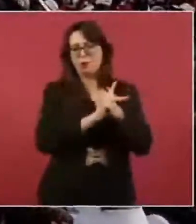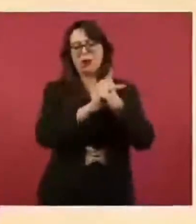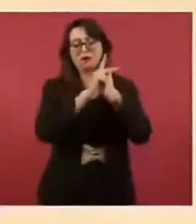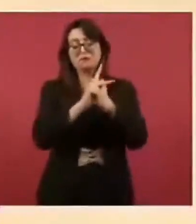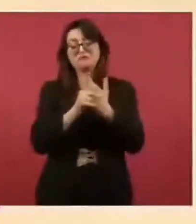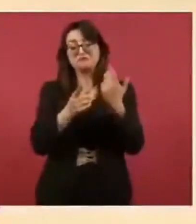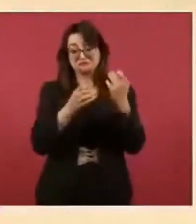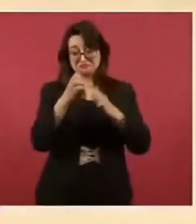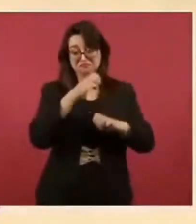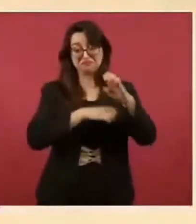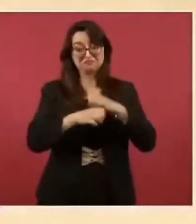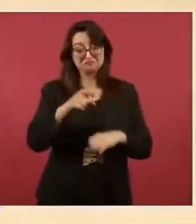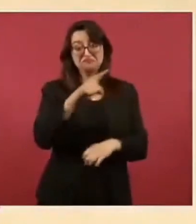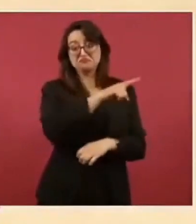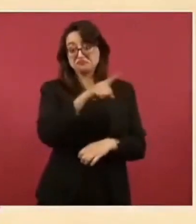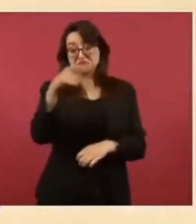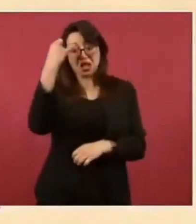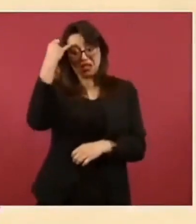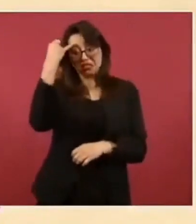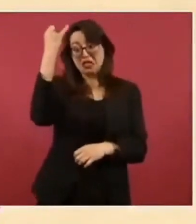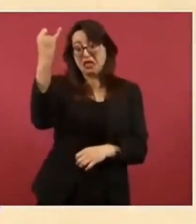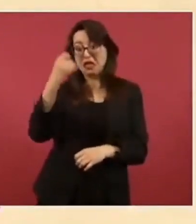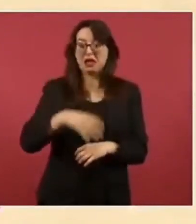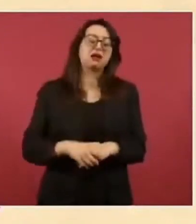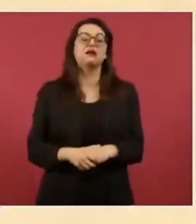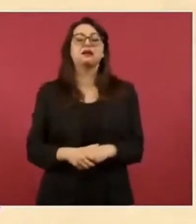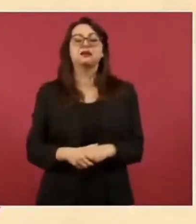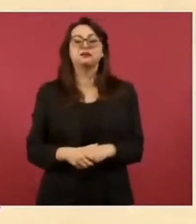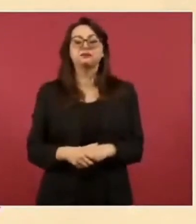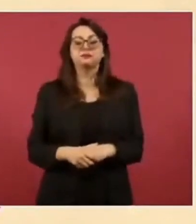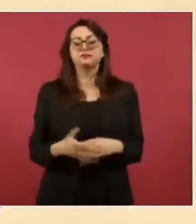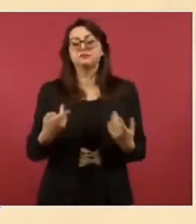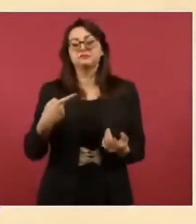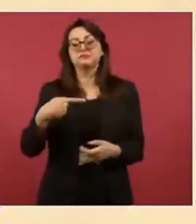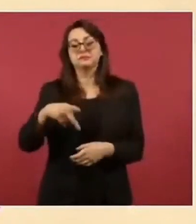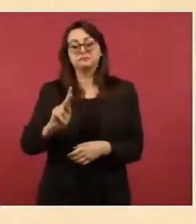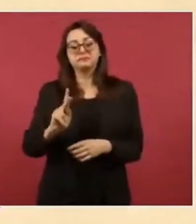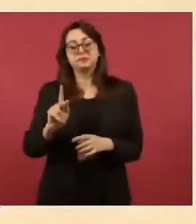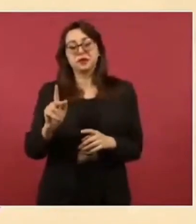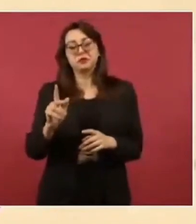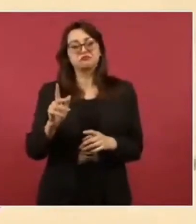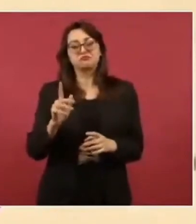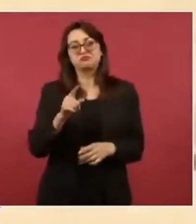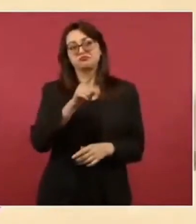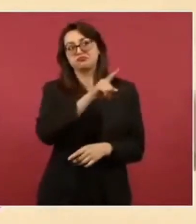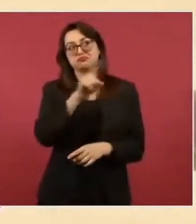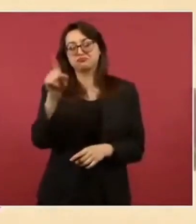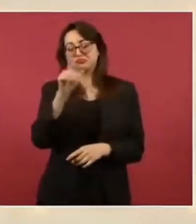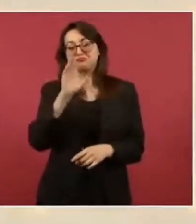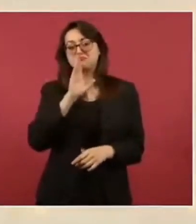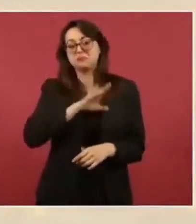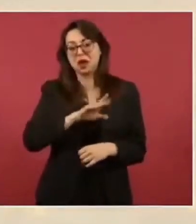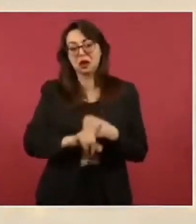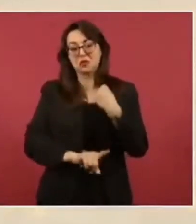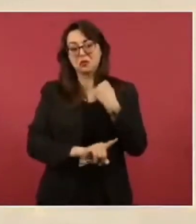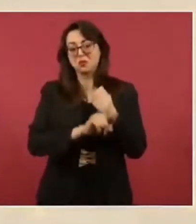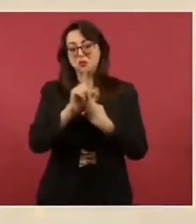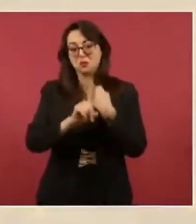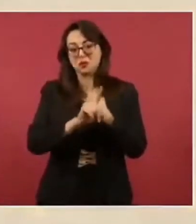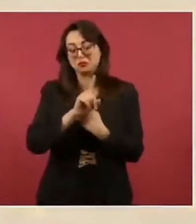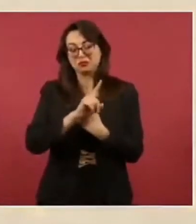ni respetuosas como los políticos estadounidenses. La